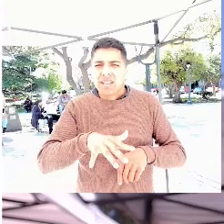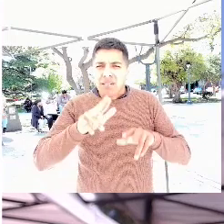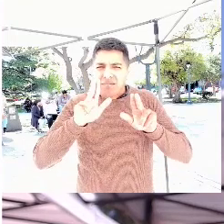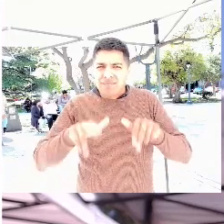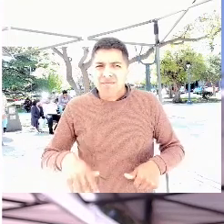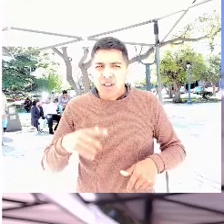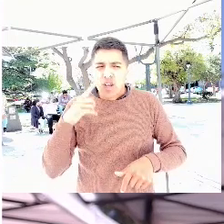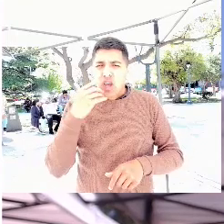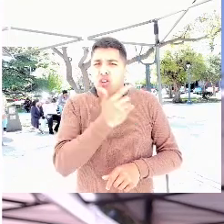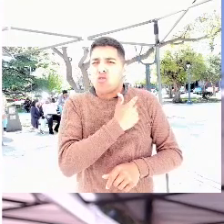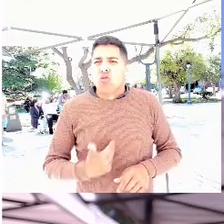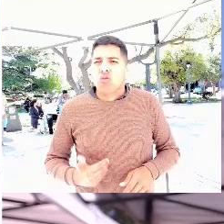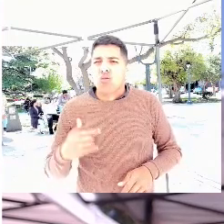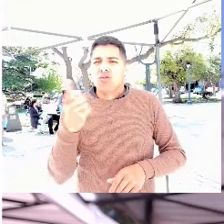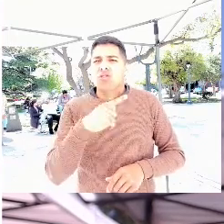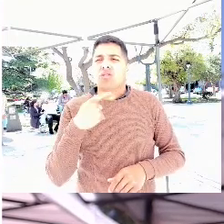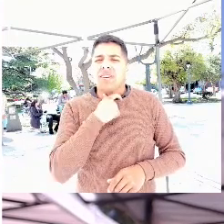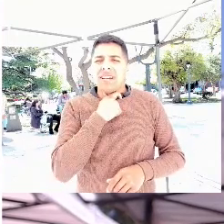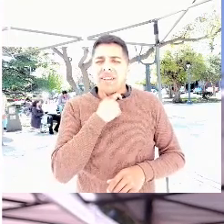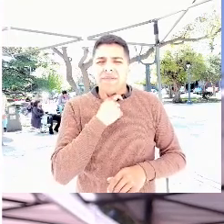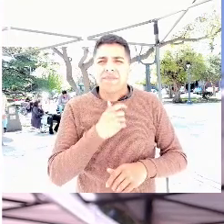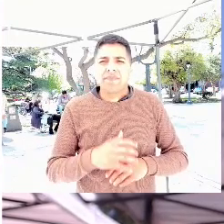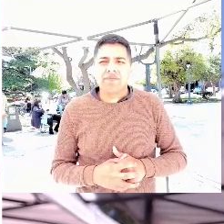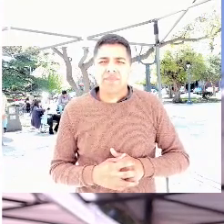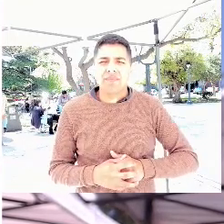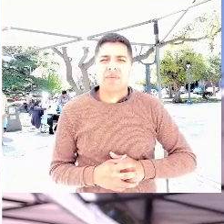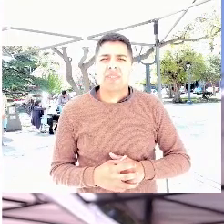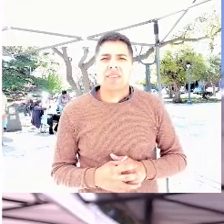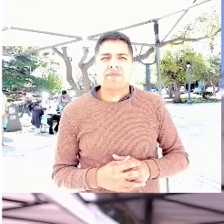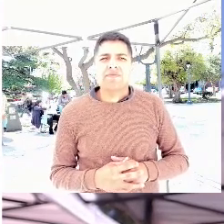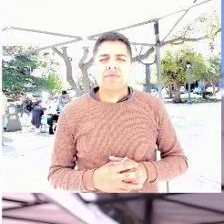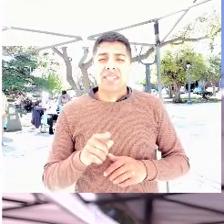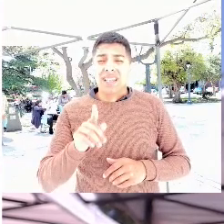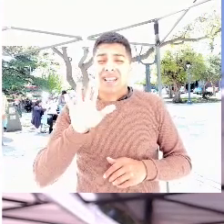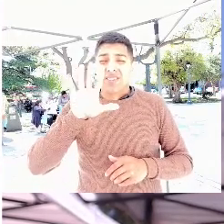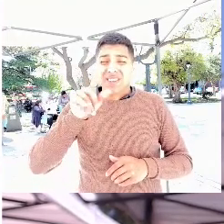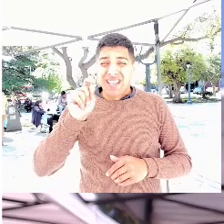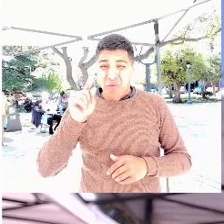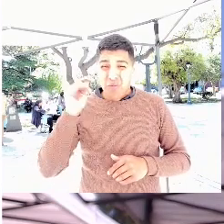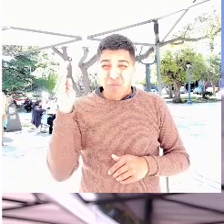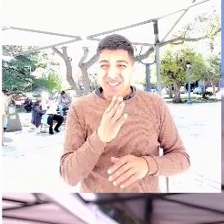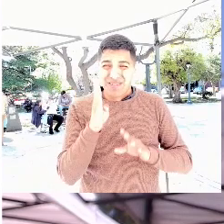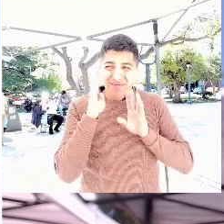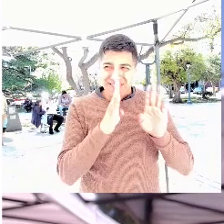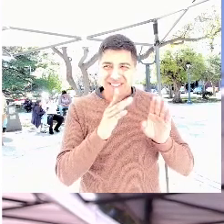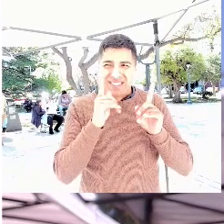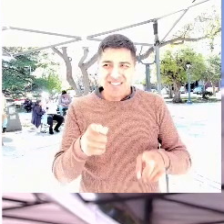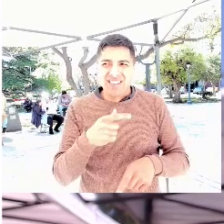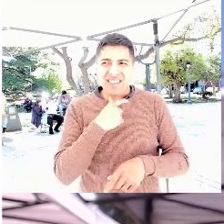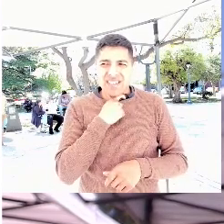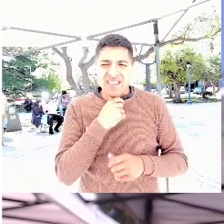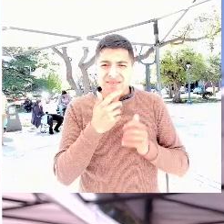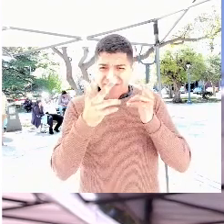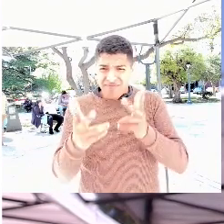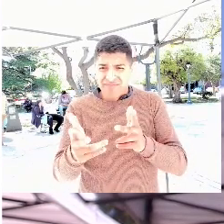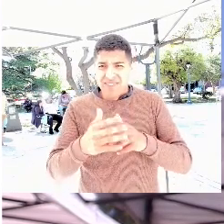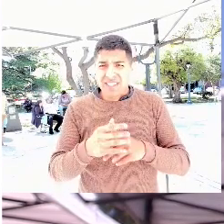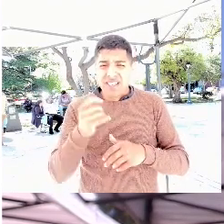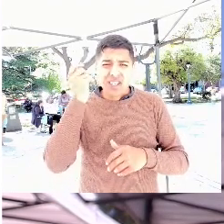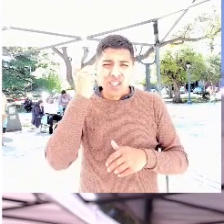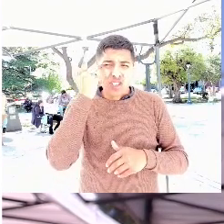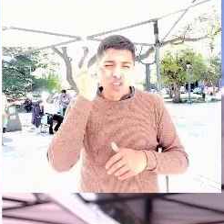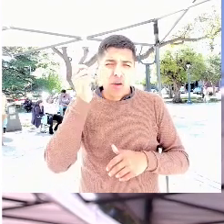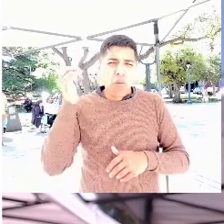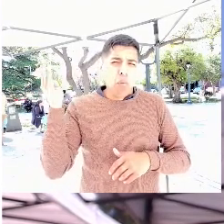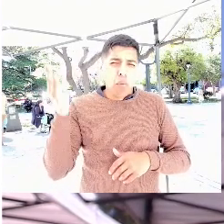del Godecruz que nosotros queremos hacia el futuro. Eso es el 51%. Pues también quiero destacar un